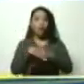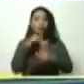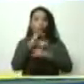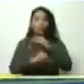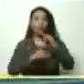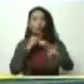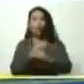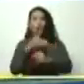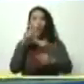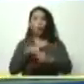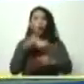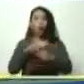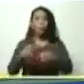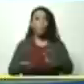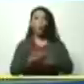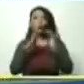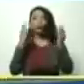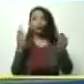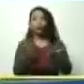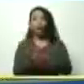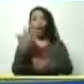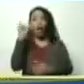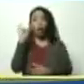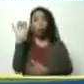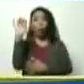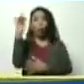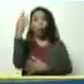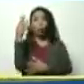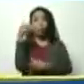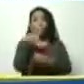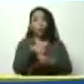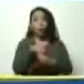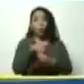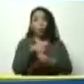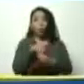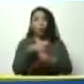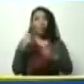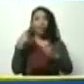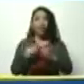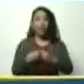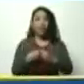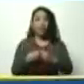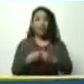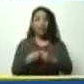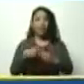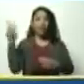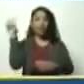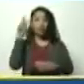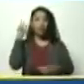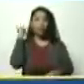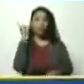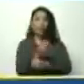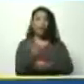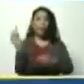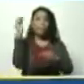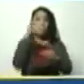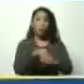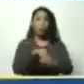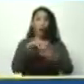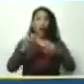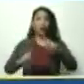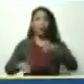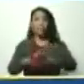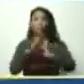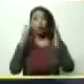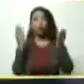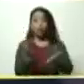de petróleo del mundo y tiene la cuarta reserva internacional de gas Venezuela debe estar en la ecuación energética del